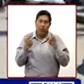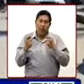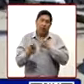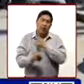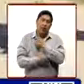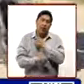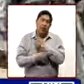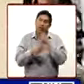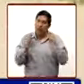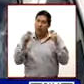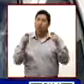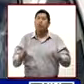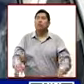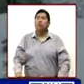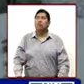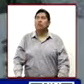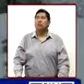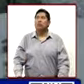tentativa.